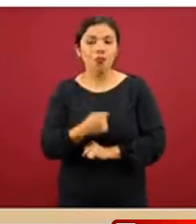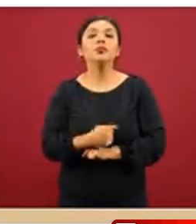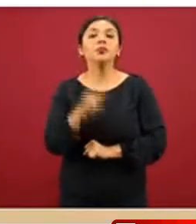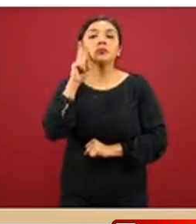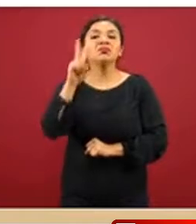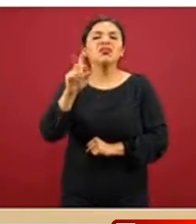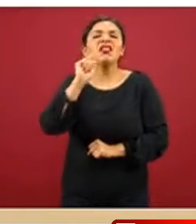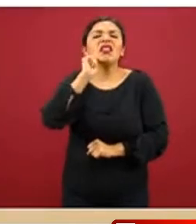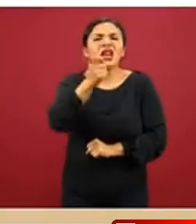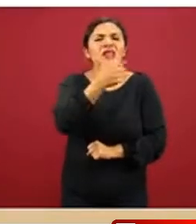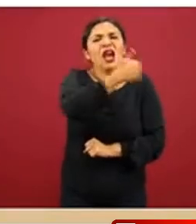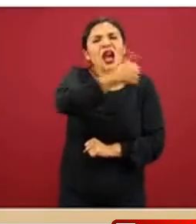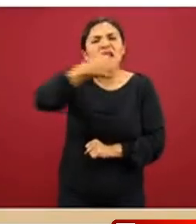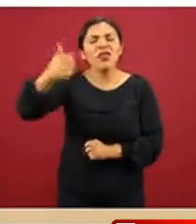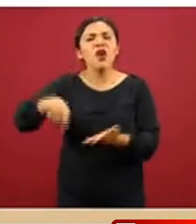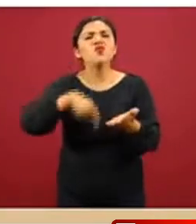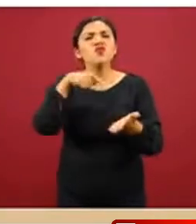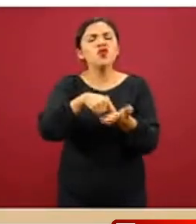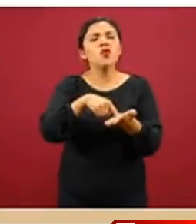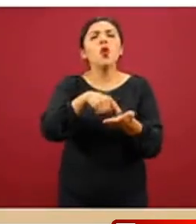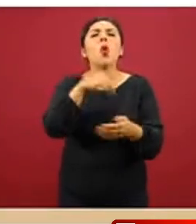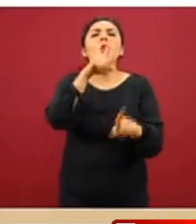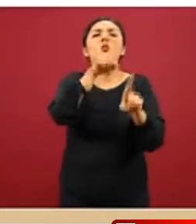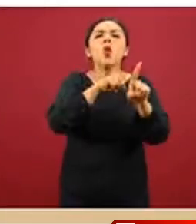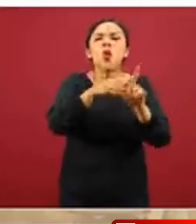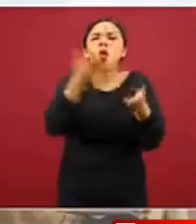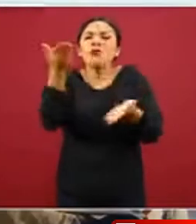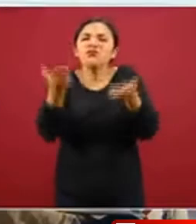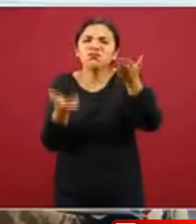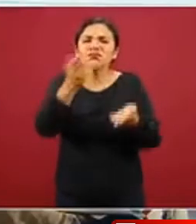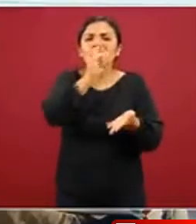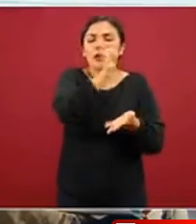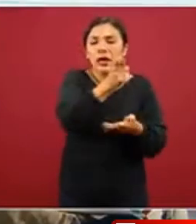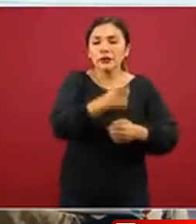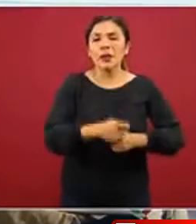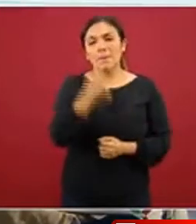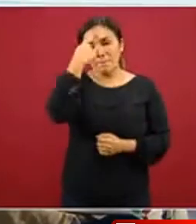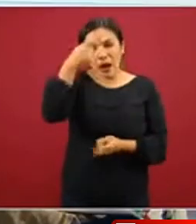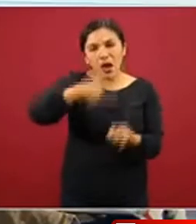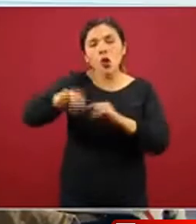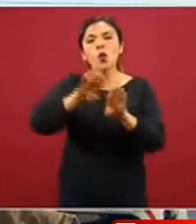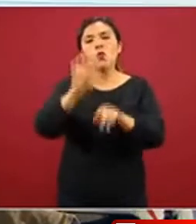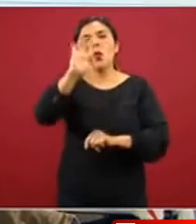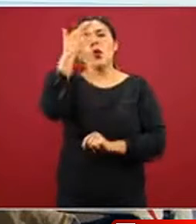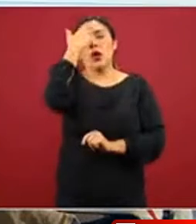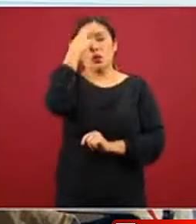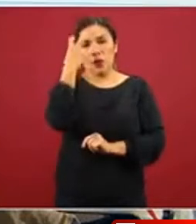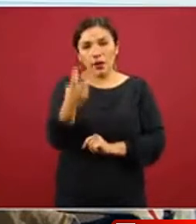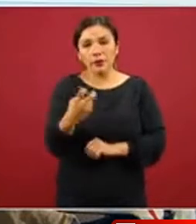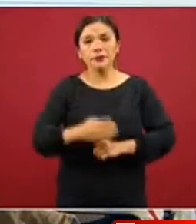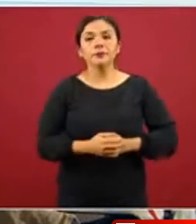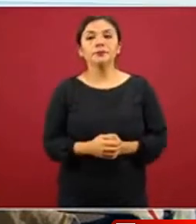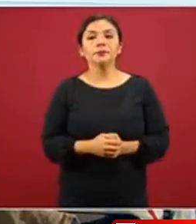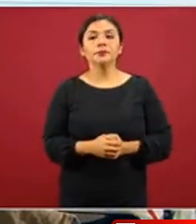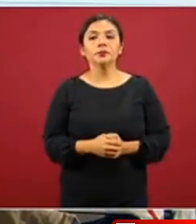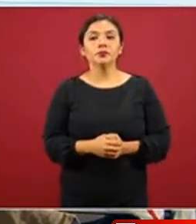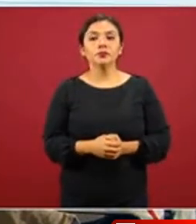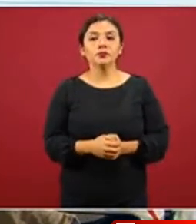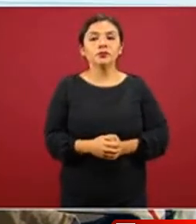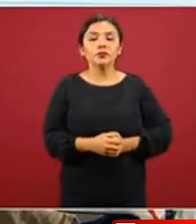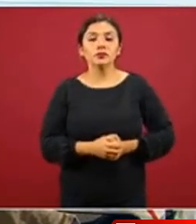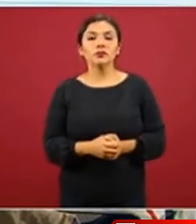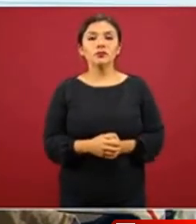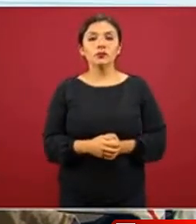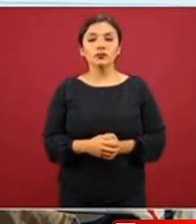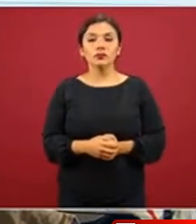rápidamente lo que significa estar en estas dos categorías para efectos en la siguiente diapositiva. Para efectos de lo que